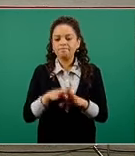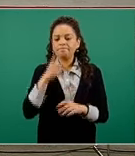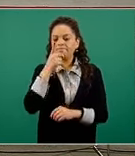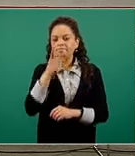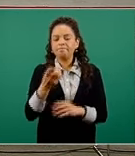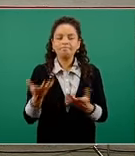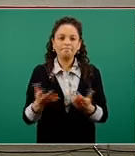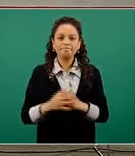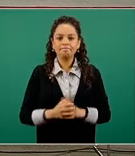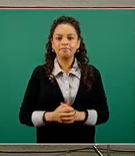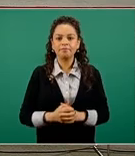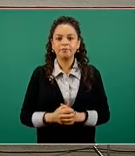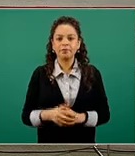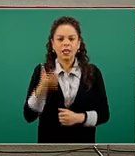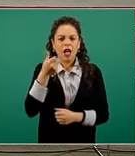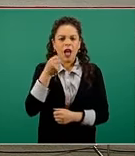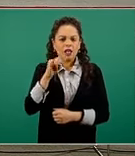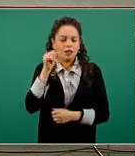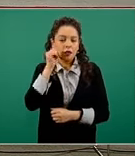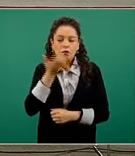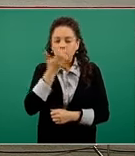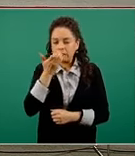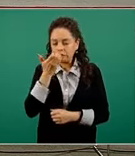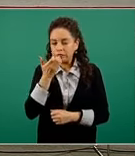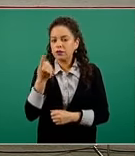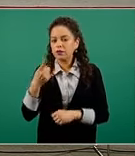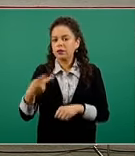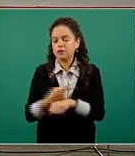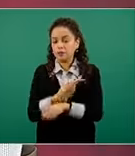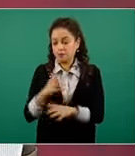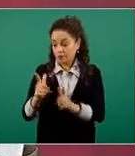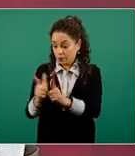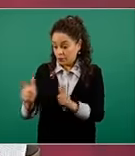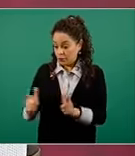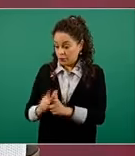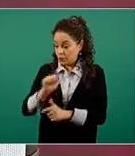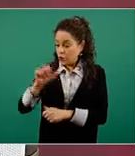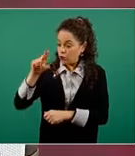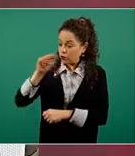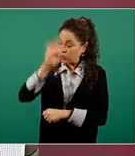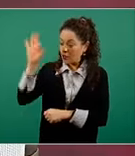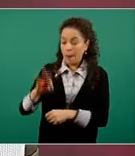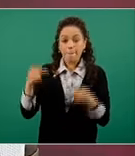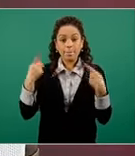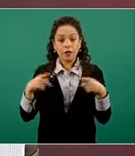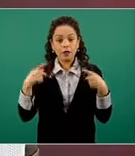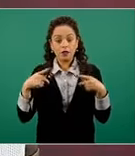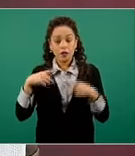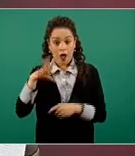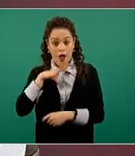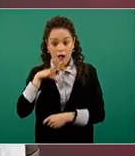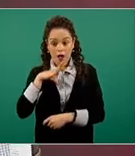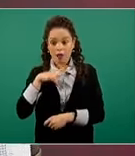Que normalmente va a pasar es, si estamos en este grupo de 80% de personas que desarrolla